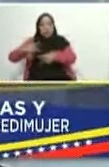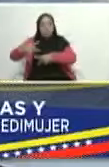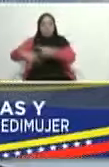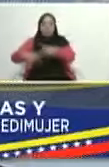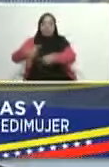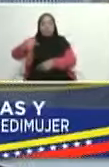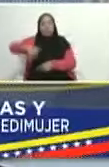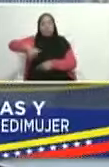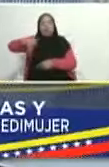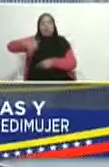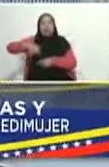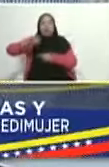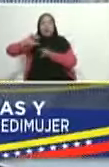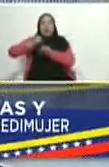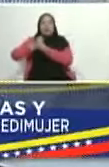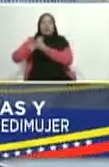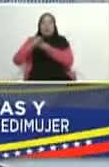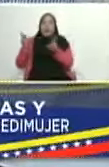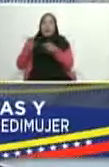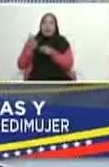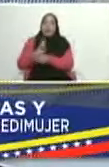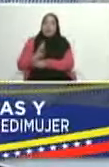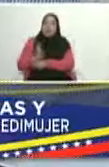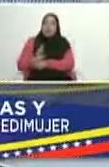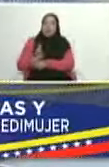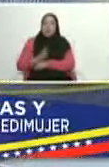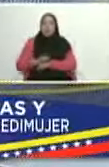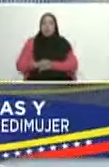hoy vamos a activar de manera simultánea